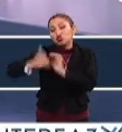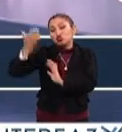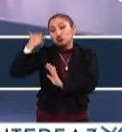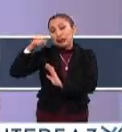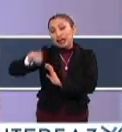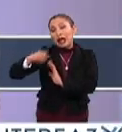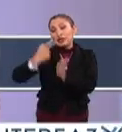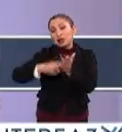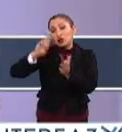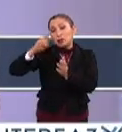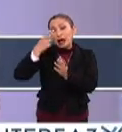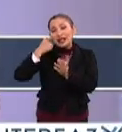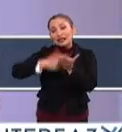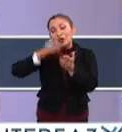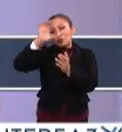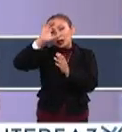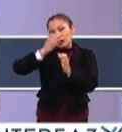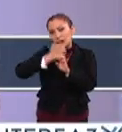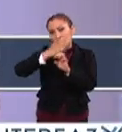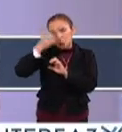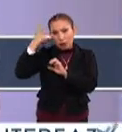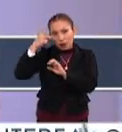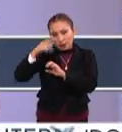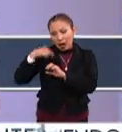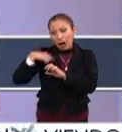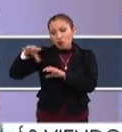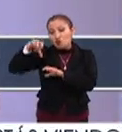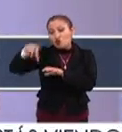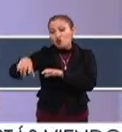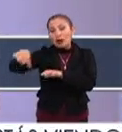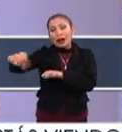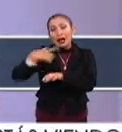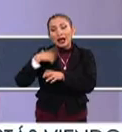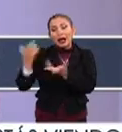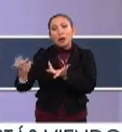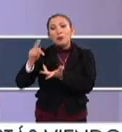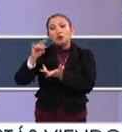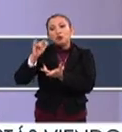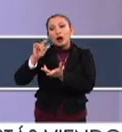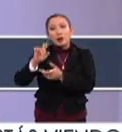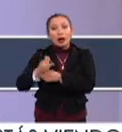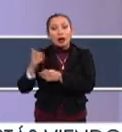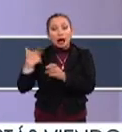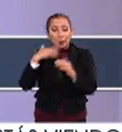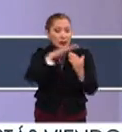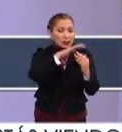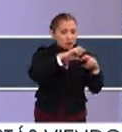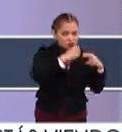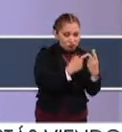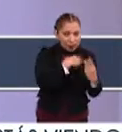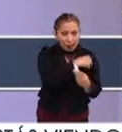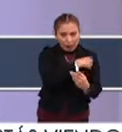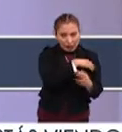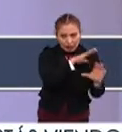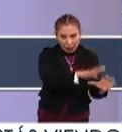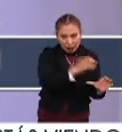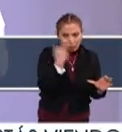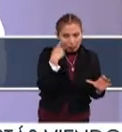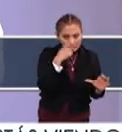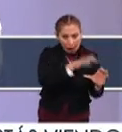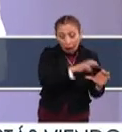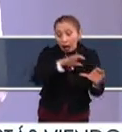en la Universidad Intercultural del Estado de Puebla, que tiene sede en Lipuntagua, Huehuetla, Puebla. O sea, la mesa redonda va a ser en la capital del